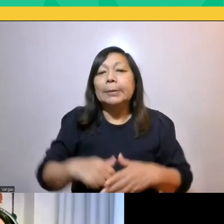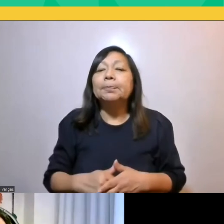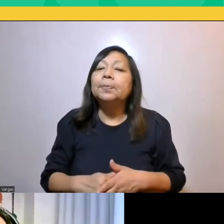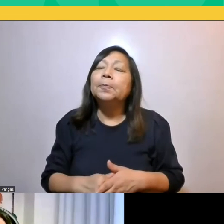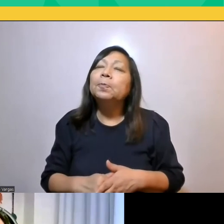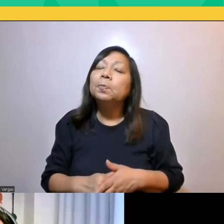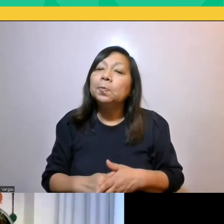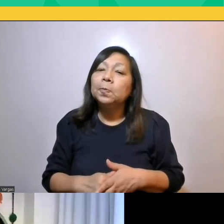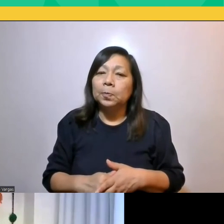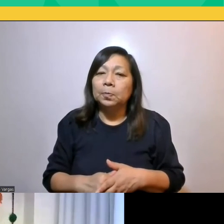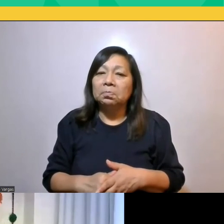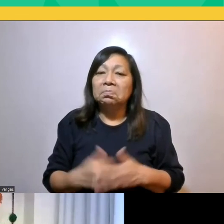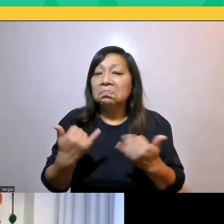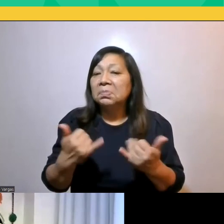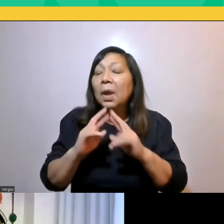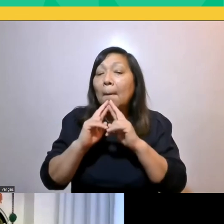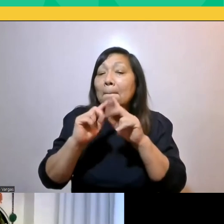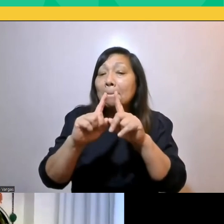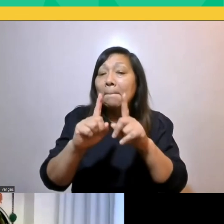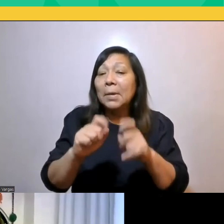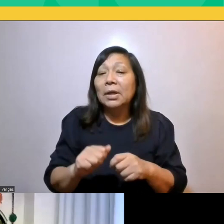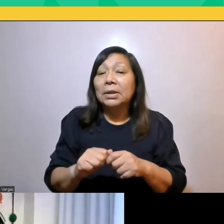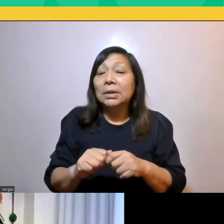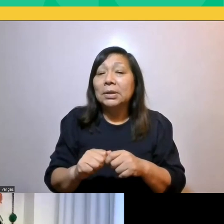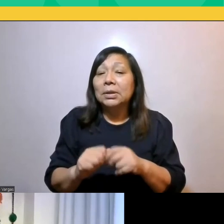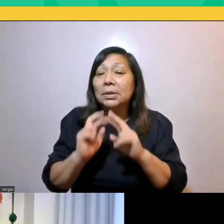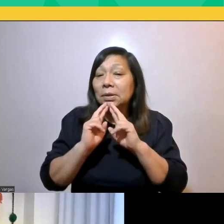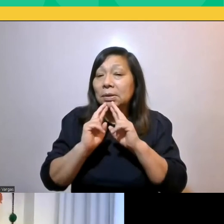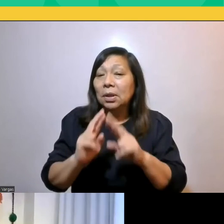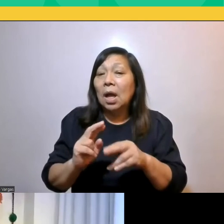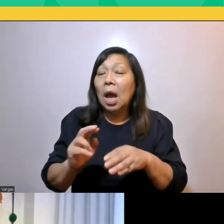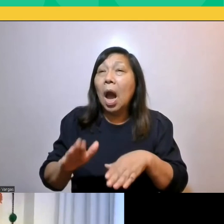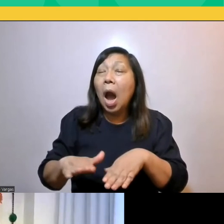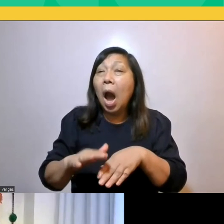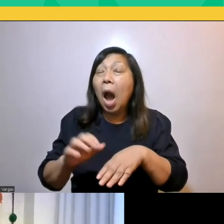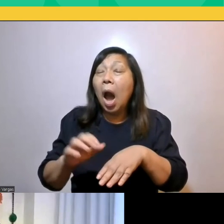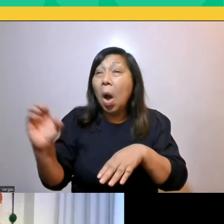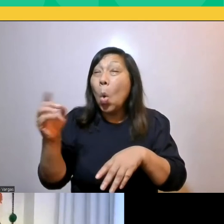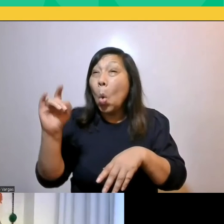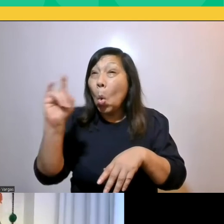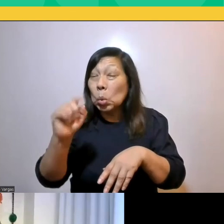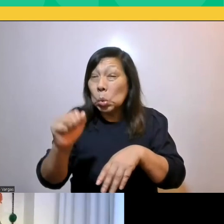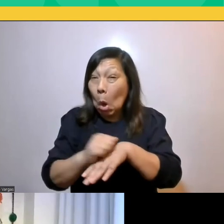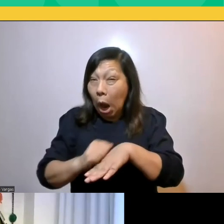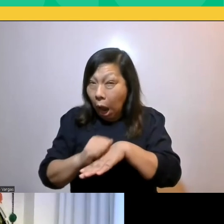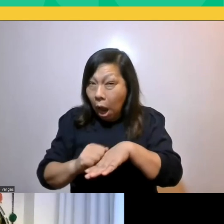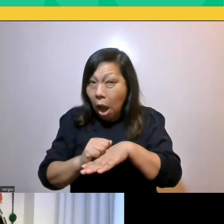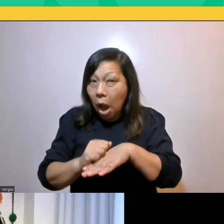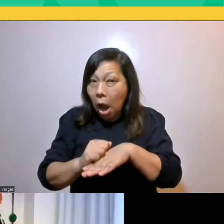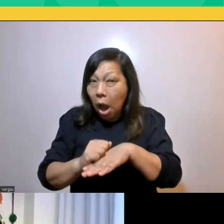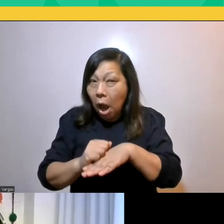respecto también, porque están preguntando si se recomienda el uso de jabones íntimos de uso diario, ¿no? Uh Y -huh,